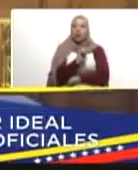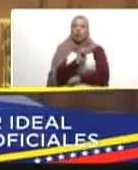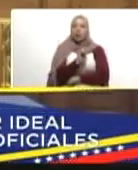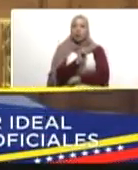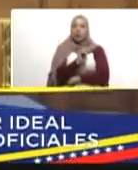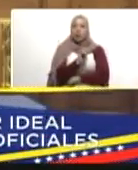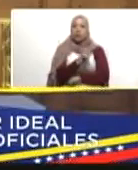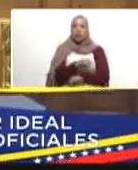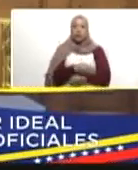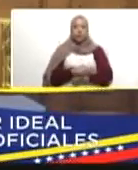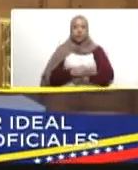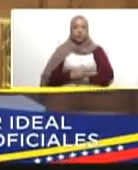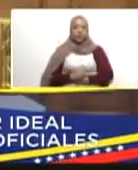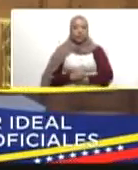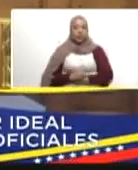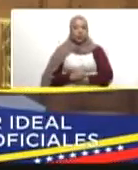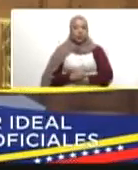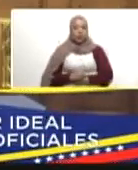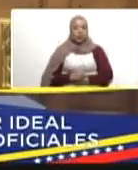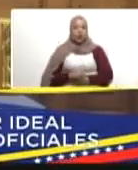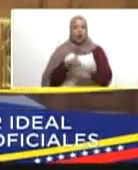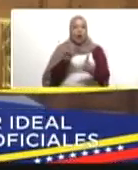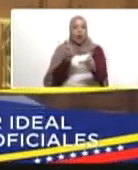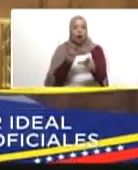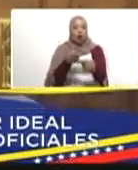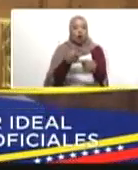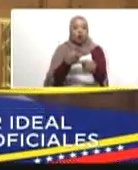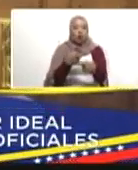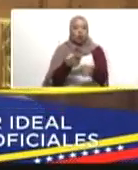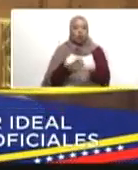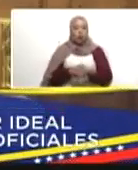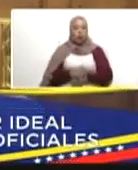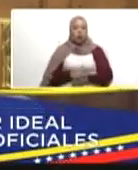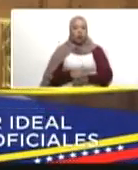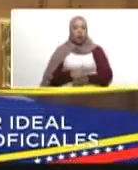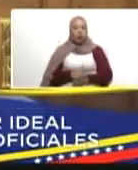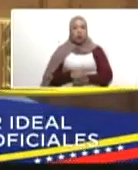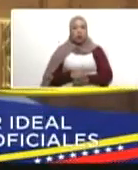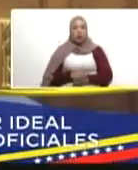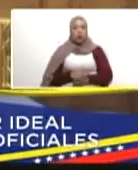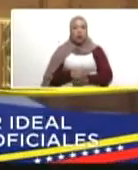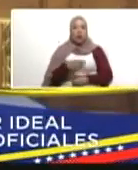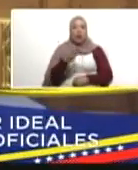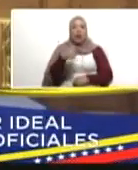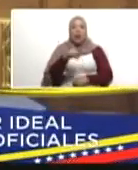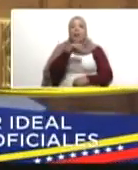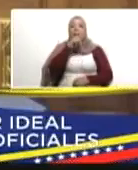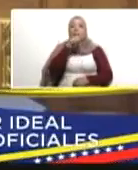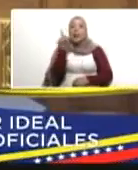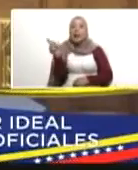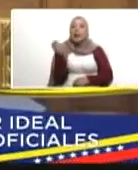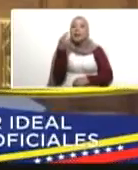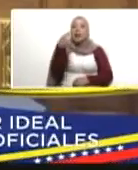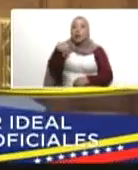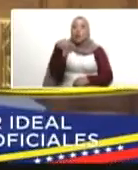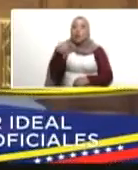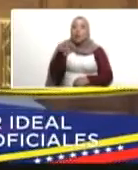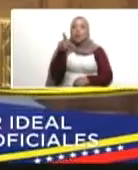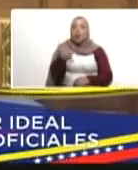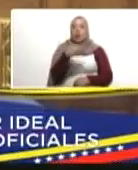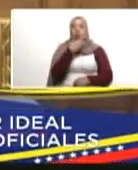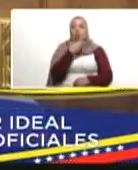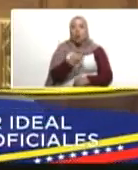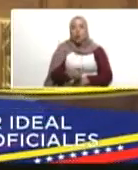mayo en el mes de agosto en el mes de noviembre y diciembre